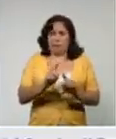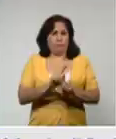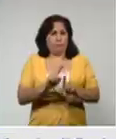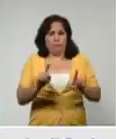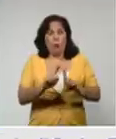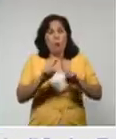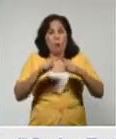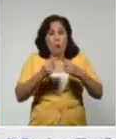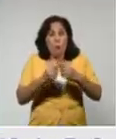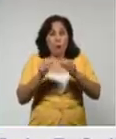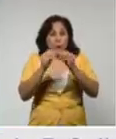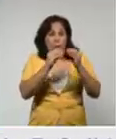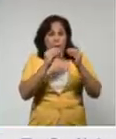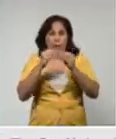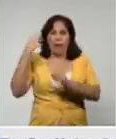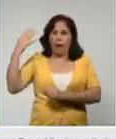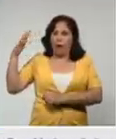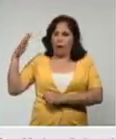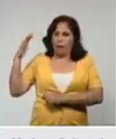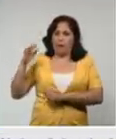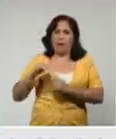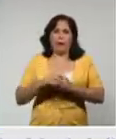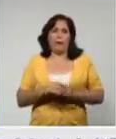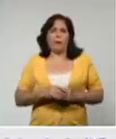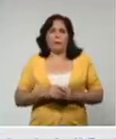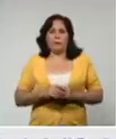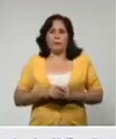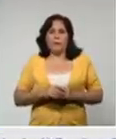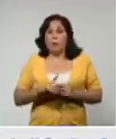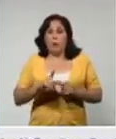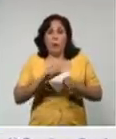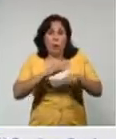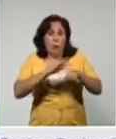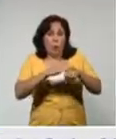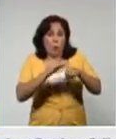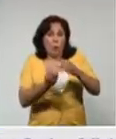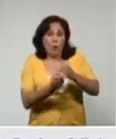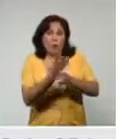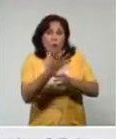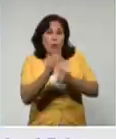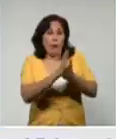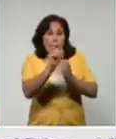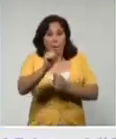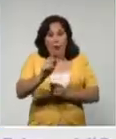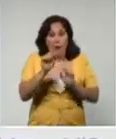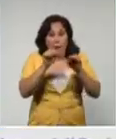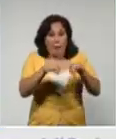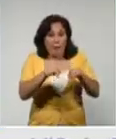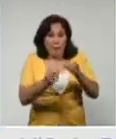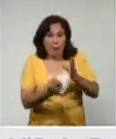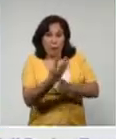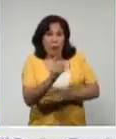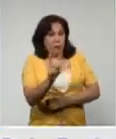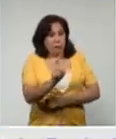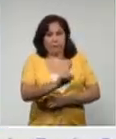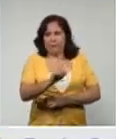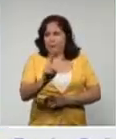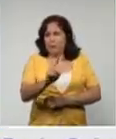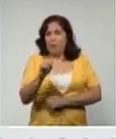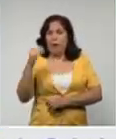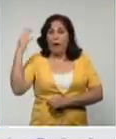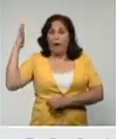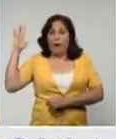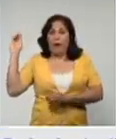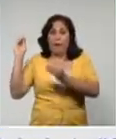o incidencia en la provincia, porque no es consecuencia de una transmisión en la misma.